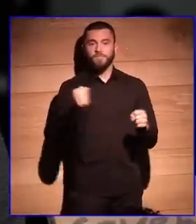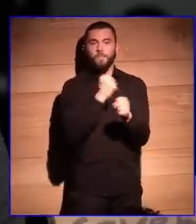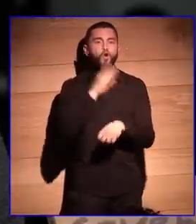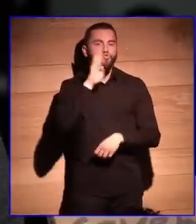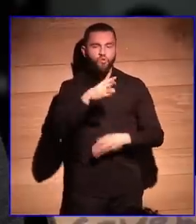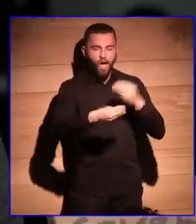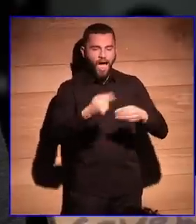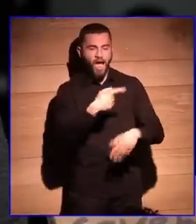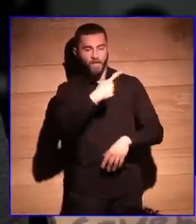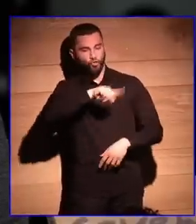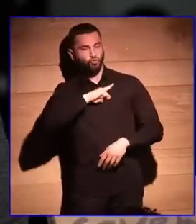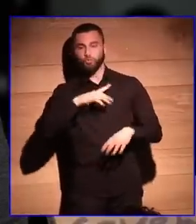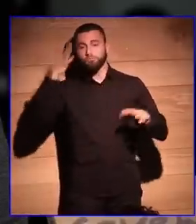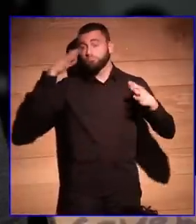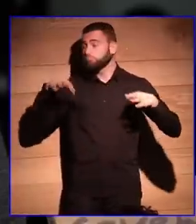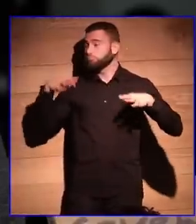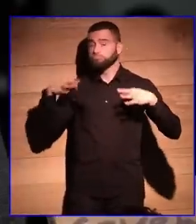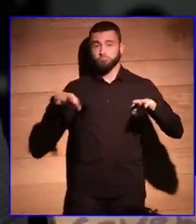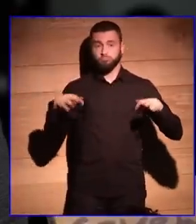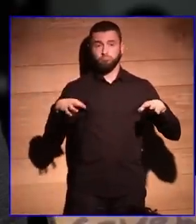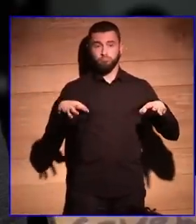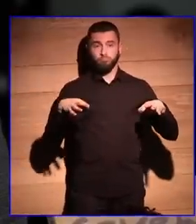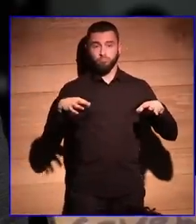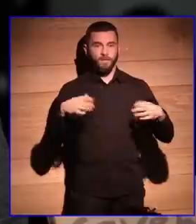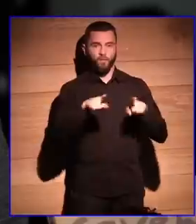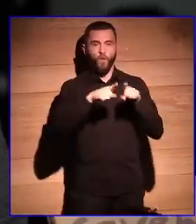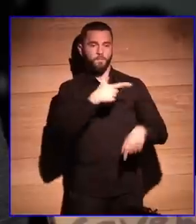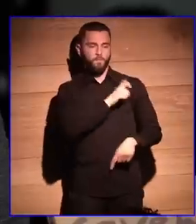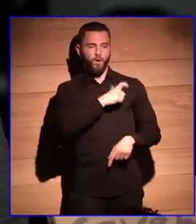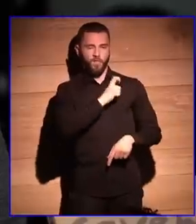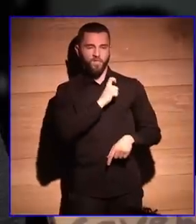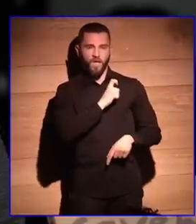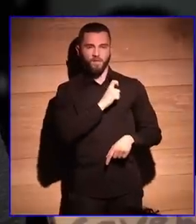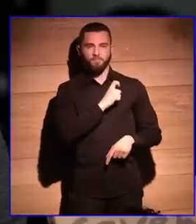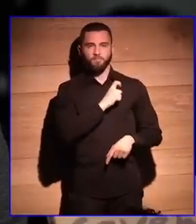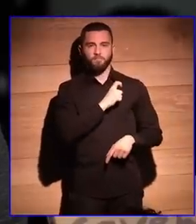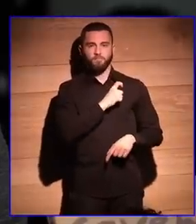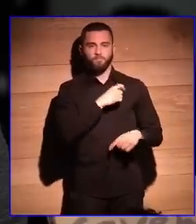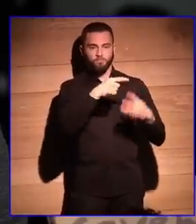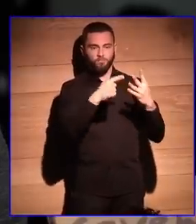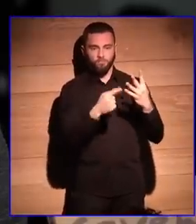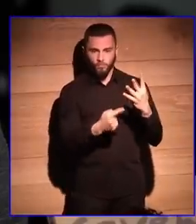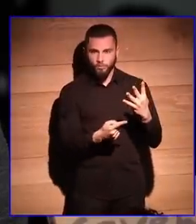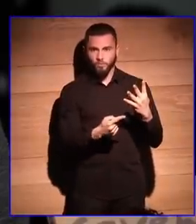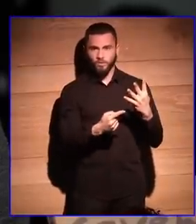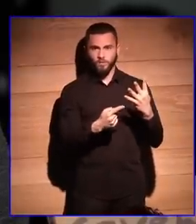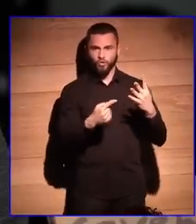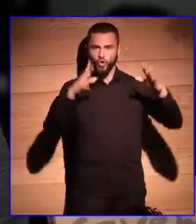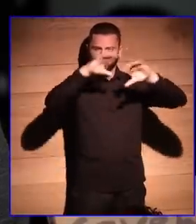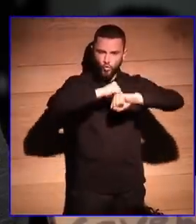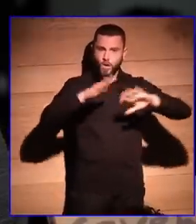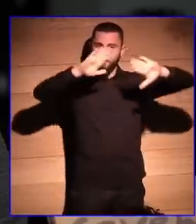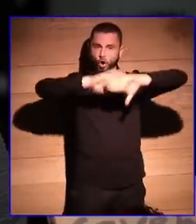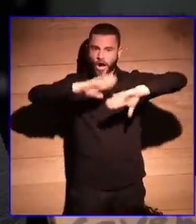no nos enteremos. Es como si sabemos que los policías en realidad están haciendo determinadas cosas oscuras por la noche en